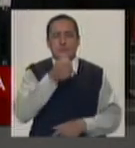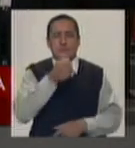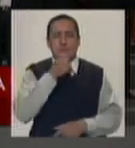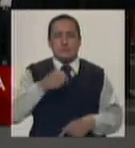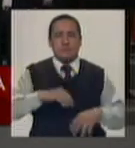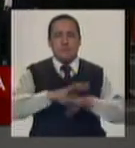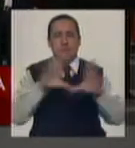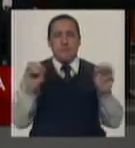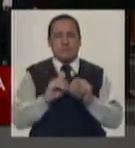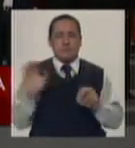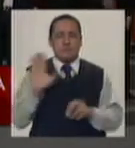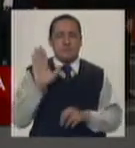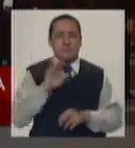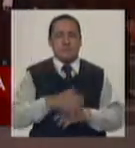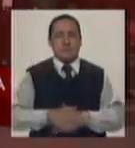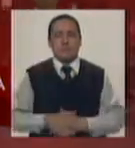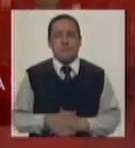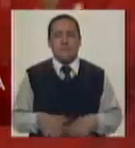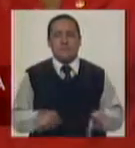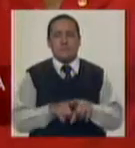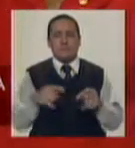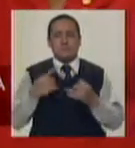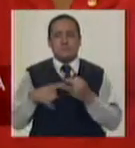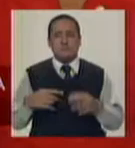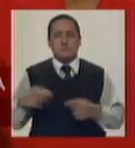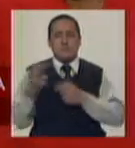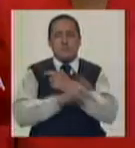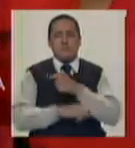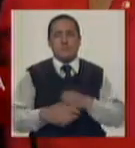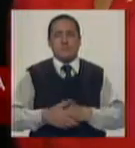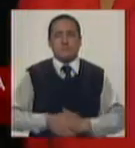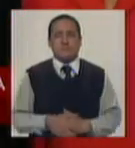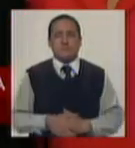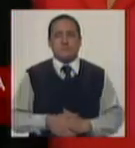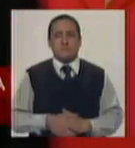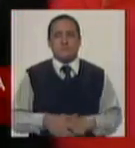comunicación, la prensa nacional y extranjera que se encuentra acá